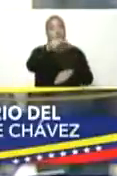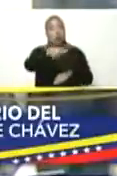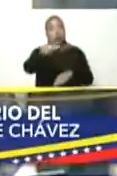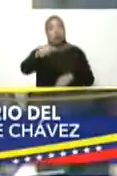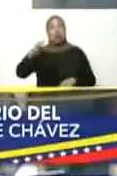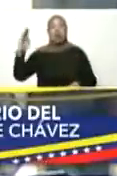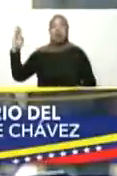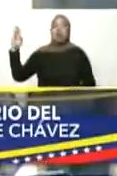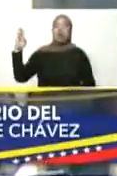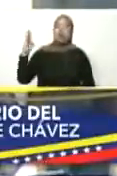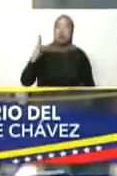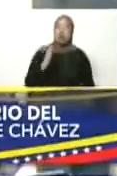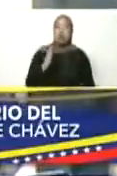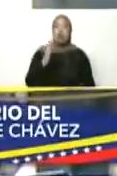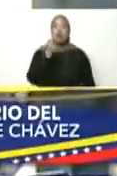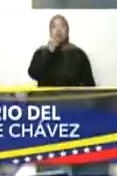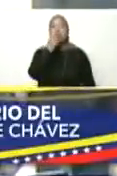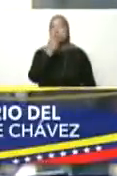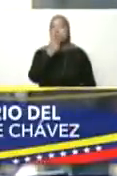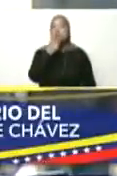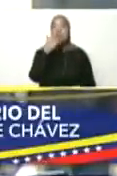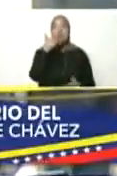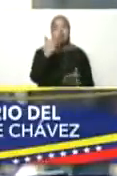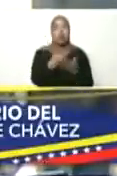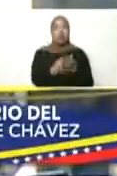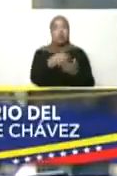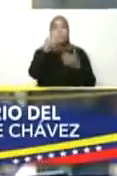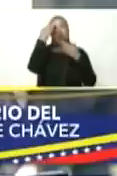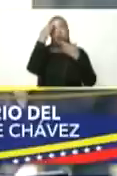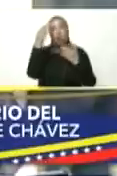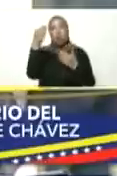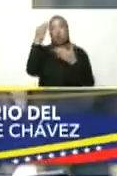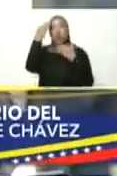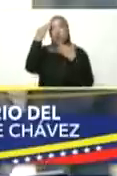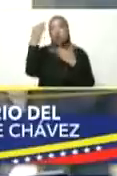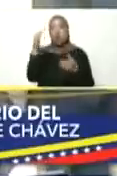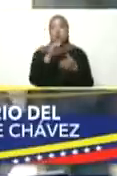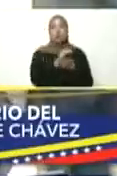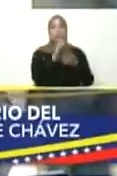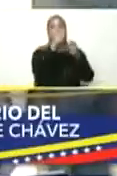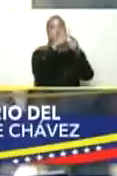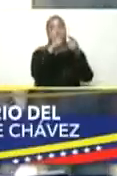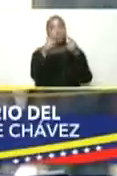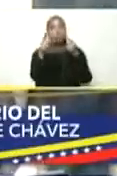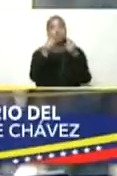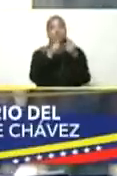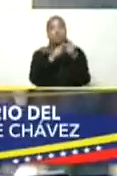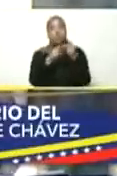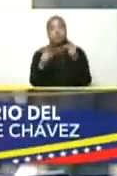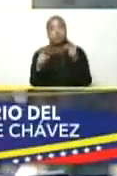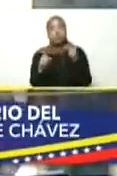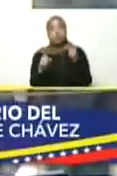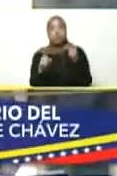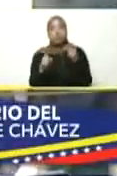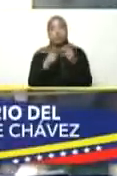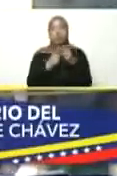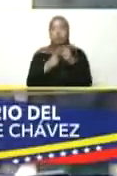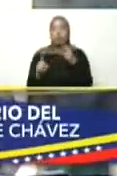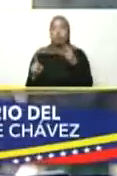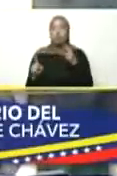Mervin Maldonado, compañero Wilmar Castro Soteldo, compañero Ricardo Menéndez, Jorge